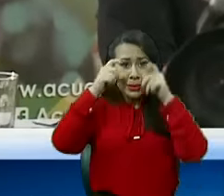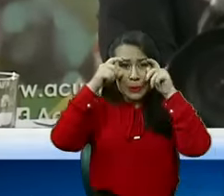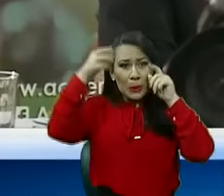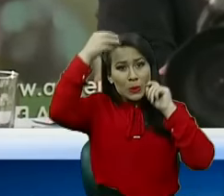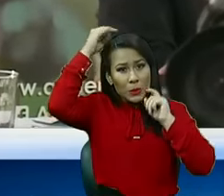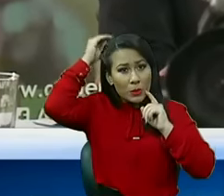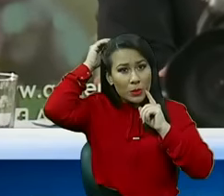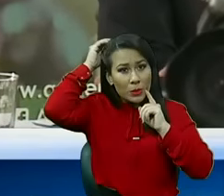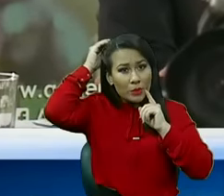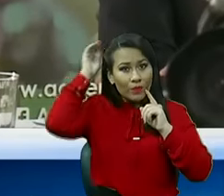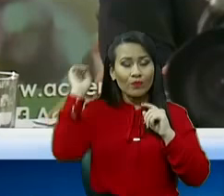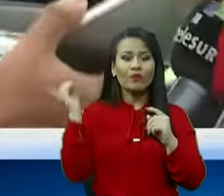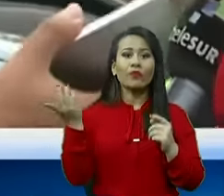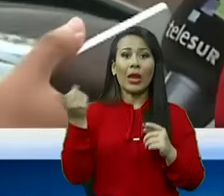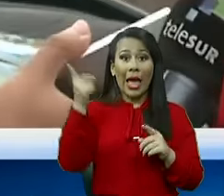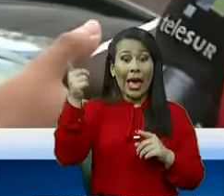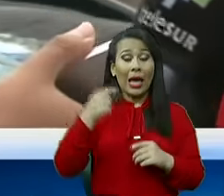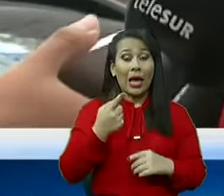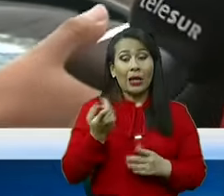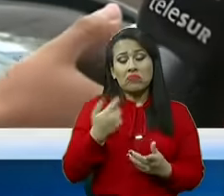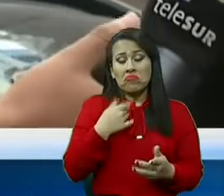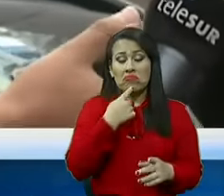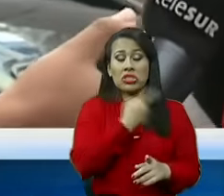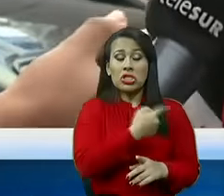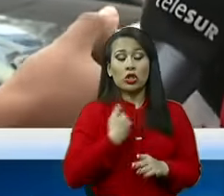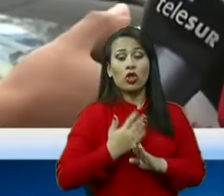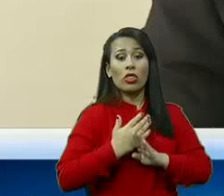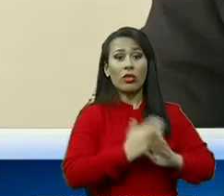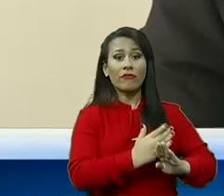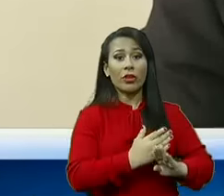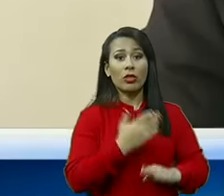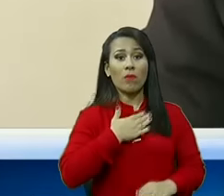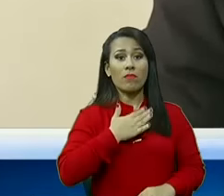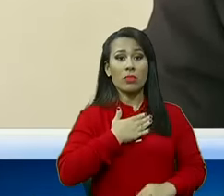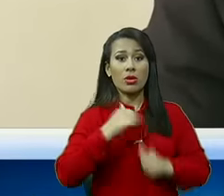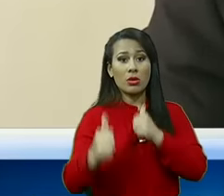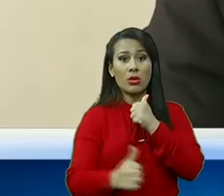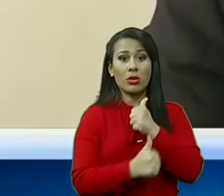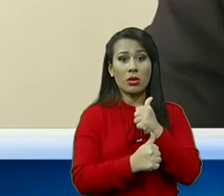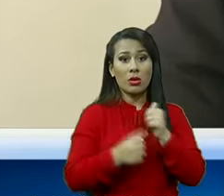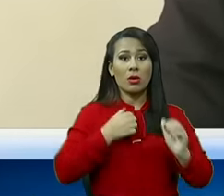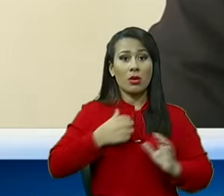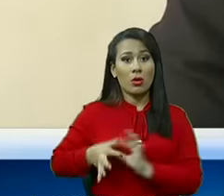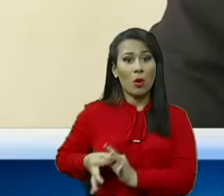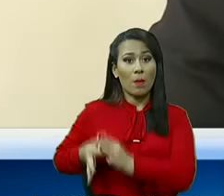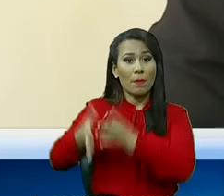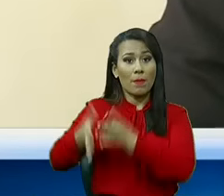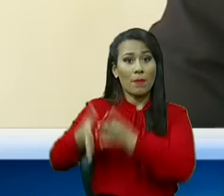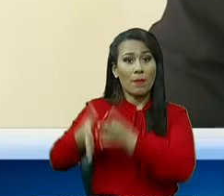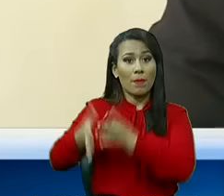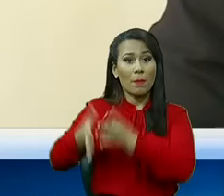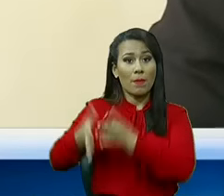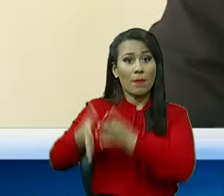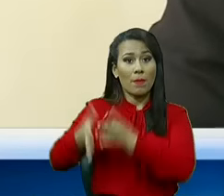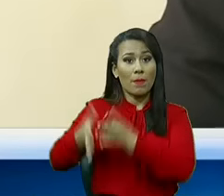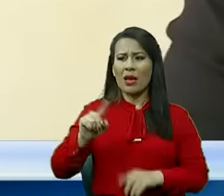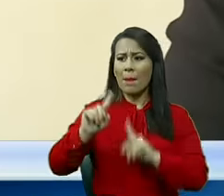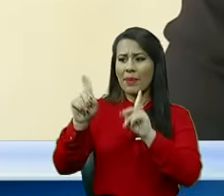Ecuador el presidenciable defendió a su compañero de ante la pregun de si exuna